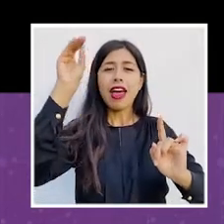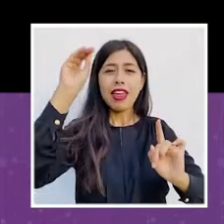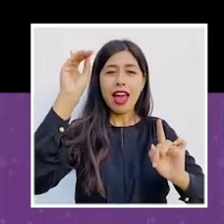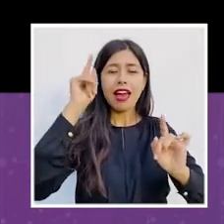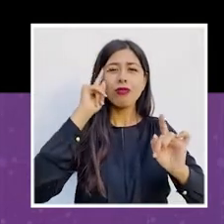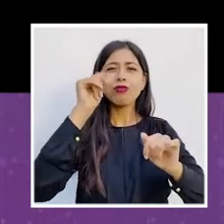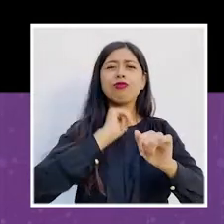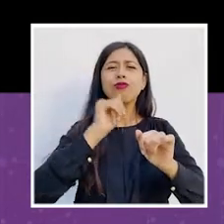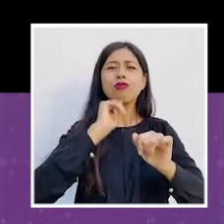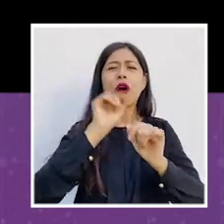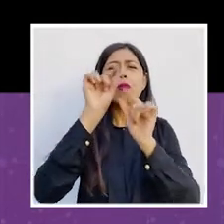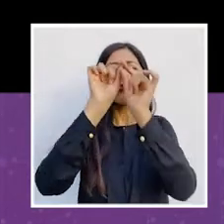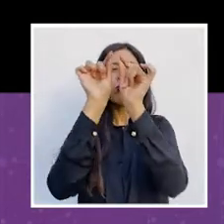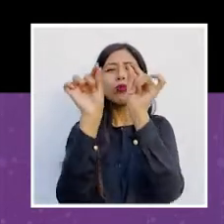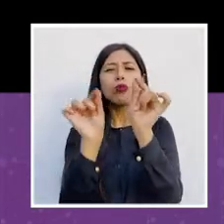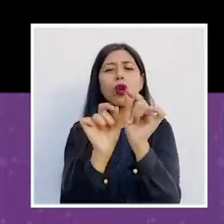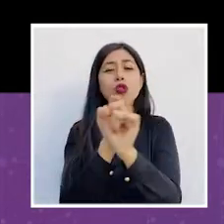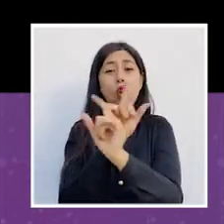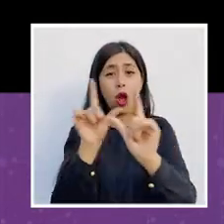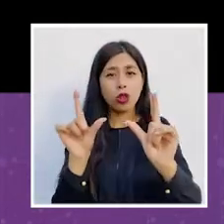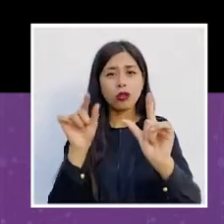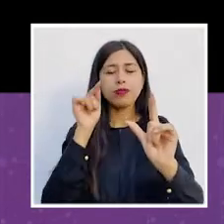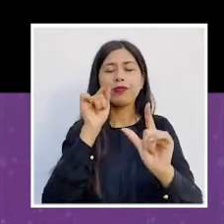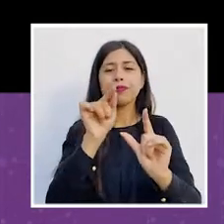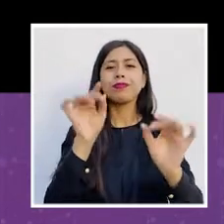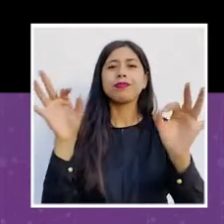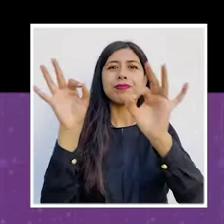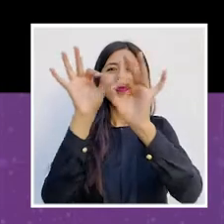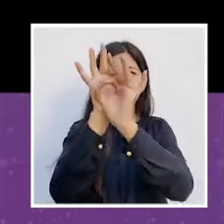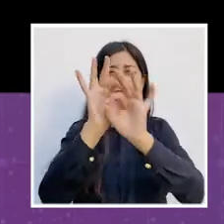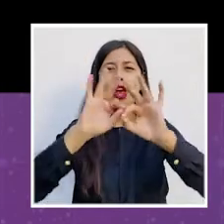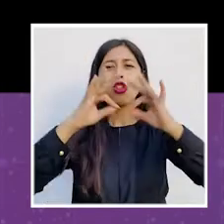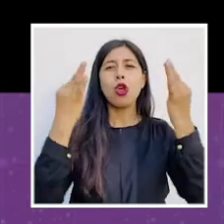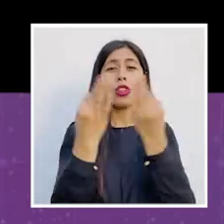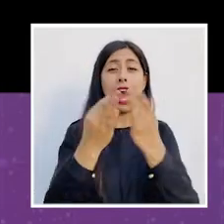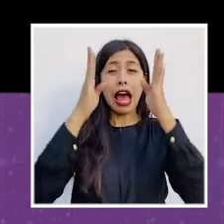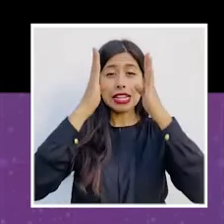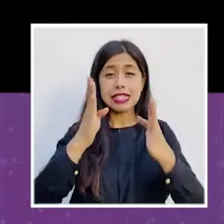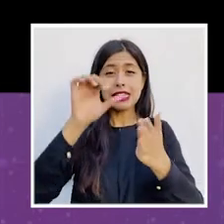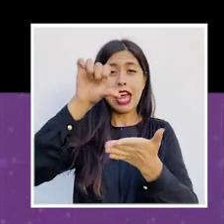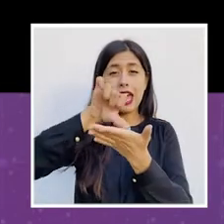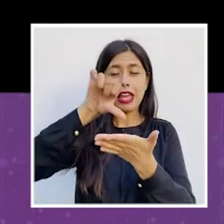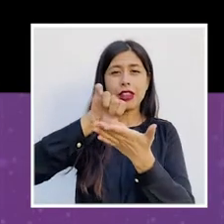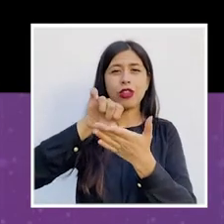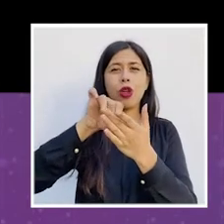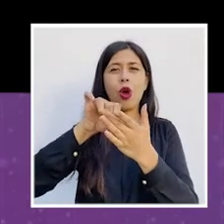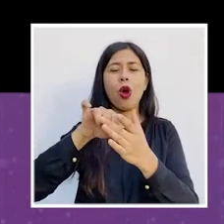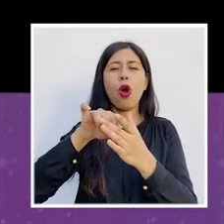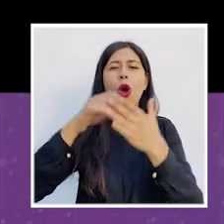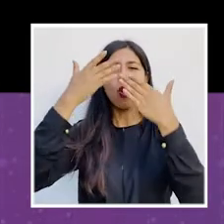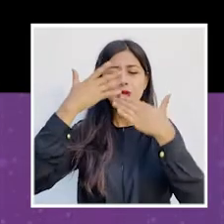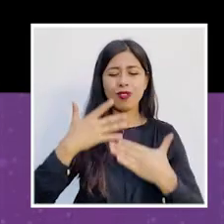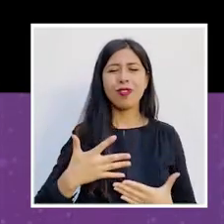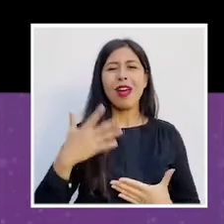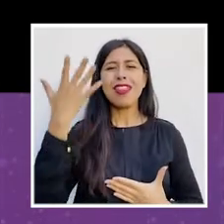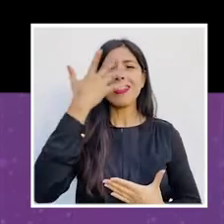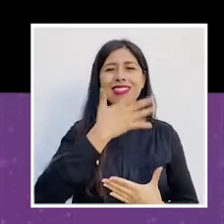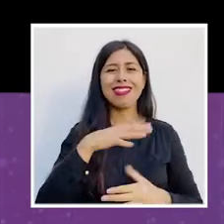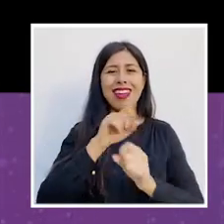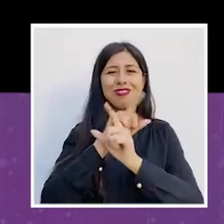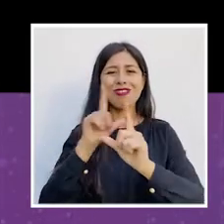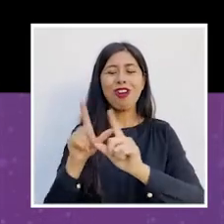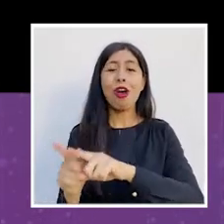derecha, cuando le falta un pedacito al Sol. El eclipse total al centro, cuando el Sol se viste de negro.